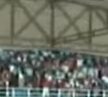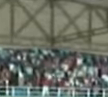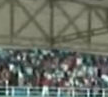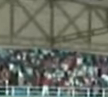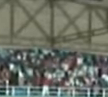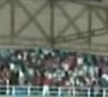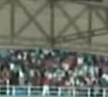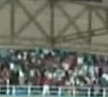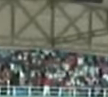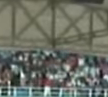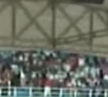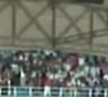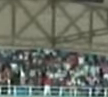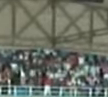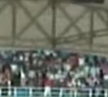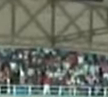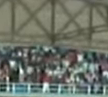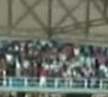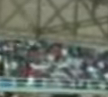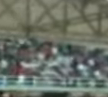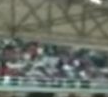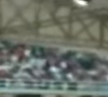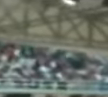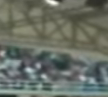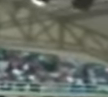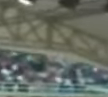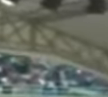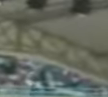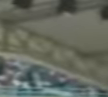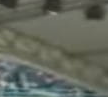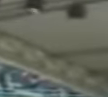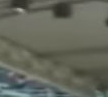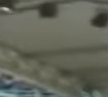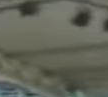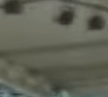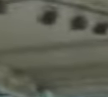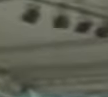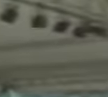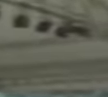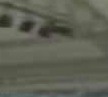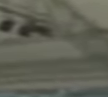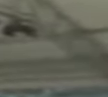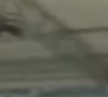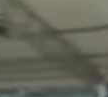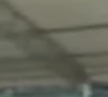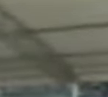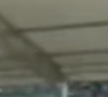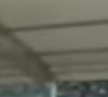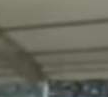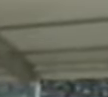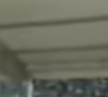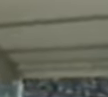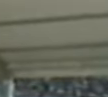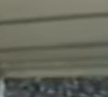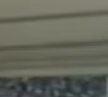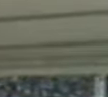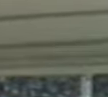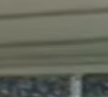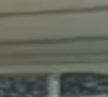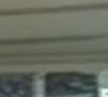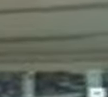Usa, Señor, a tu siervo y que tu palabra buena fluya con unción,